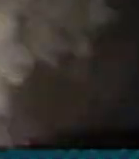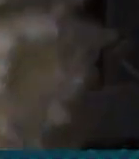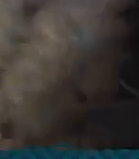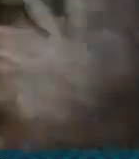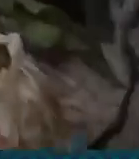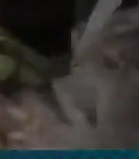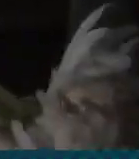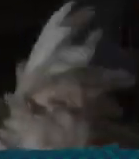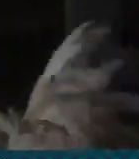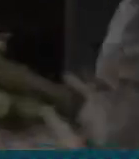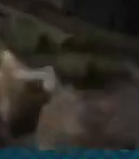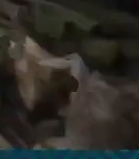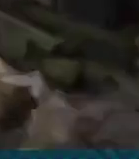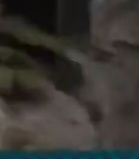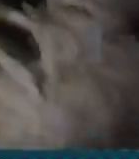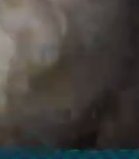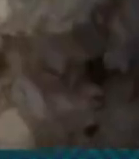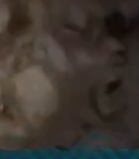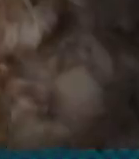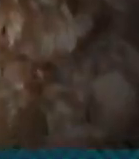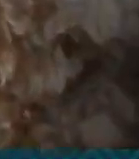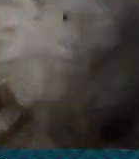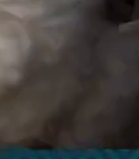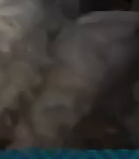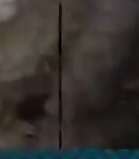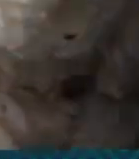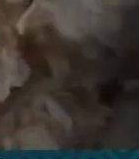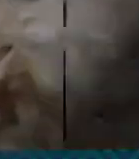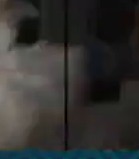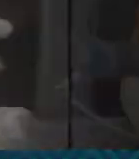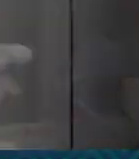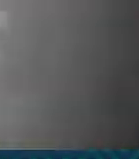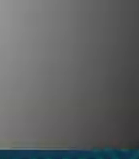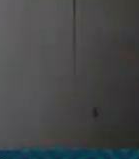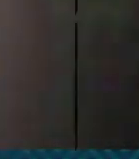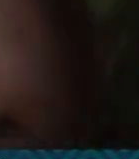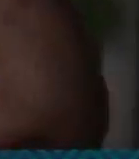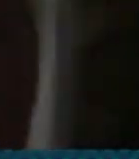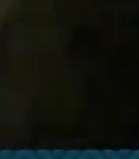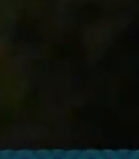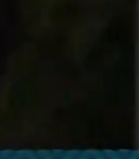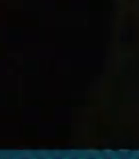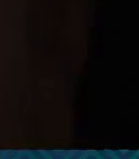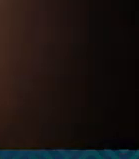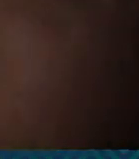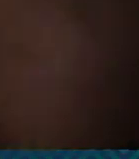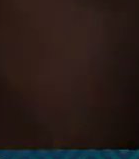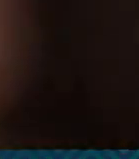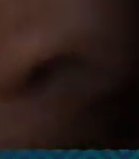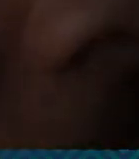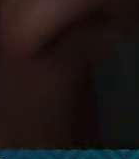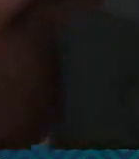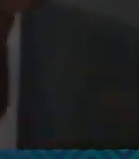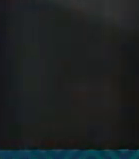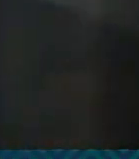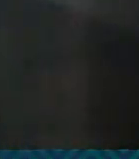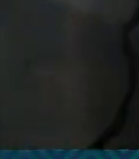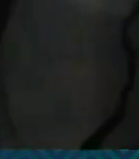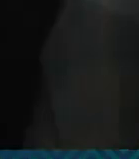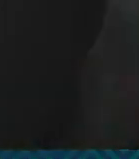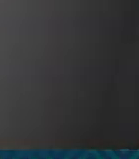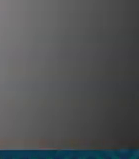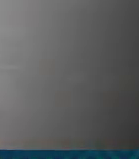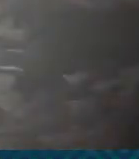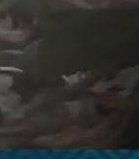viendo afectadas por el paro cívico. Blanca García dejó caer algunas lágrimas exponiendo la pérdida de su mercadería a causa